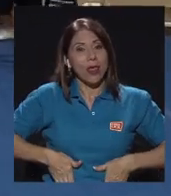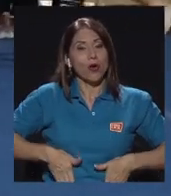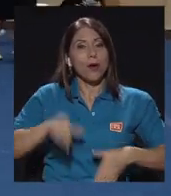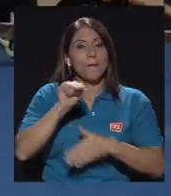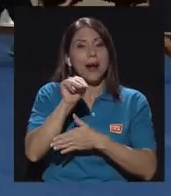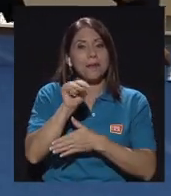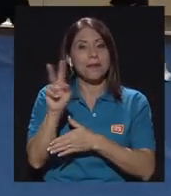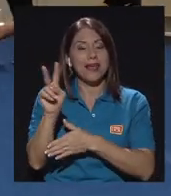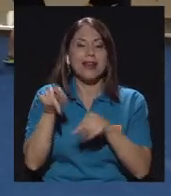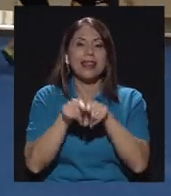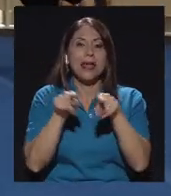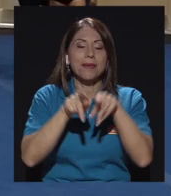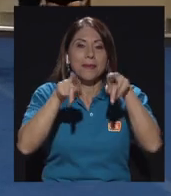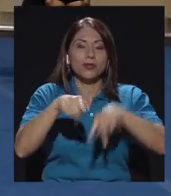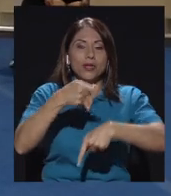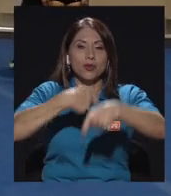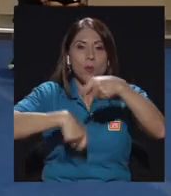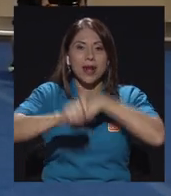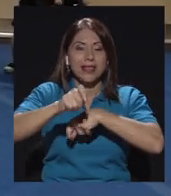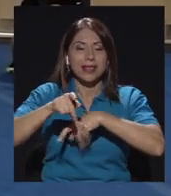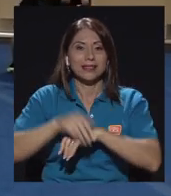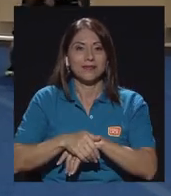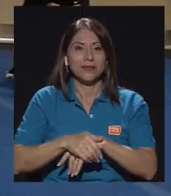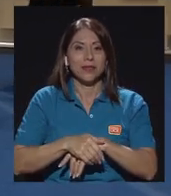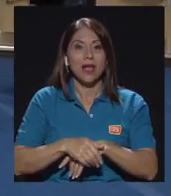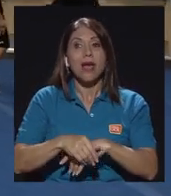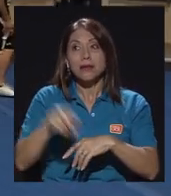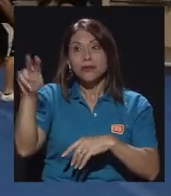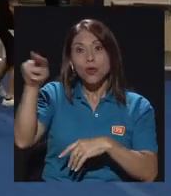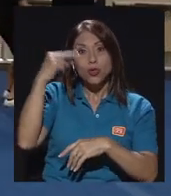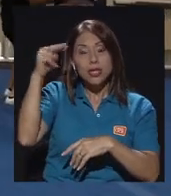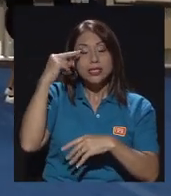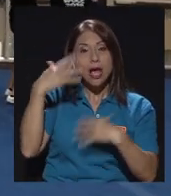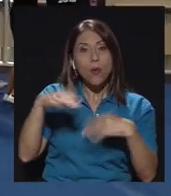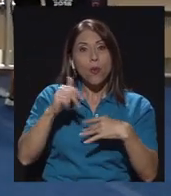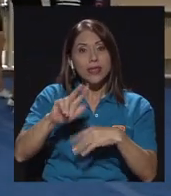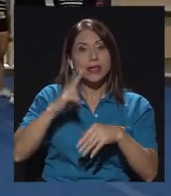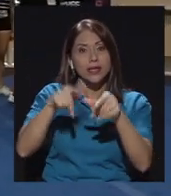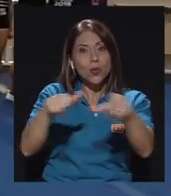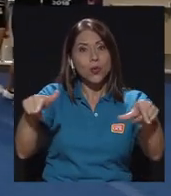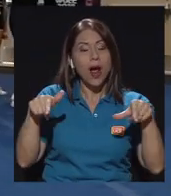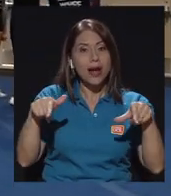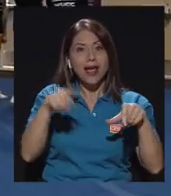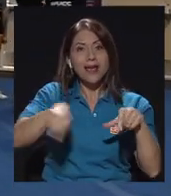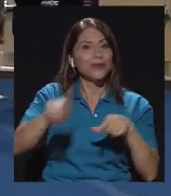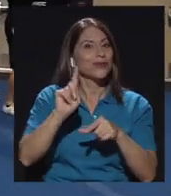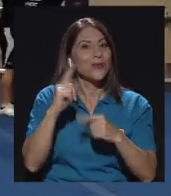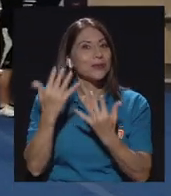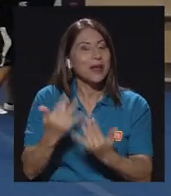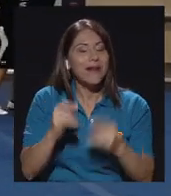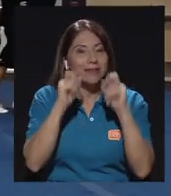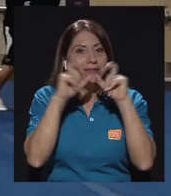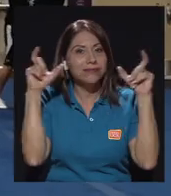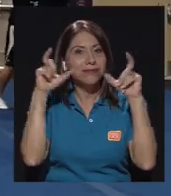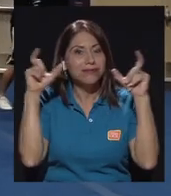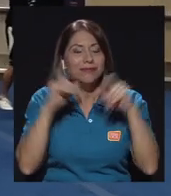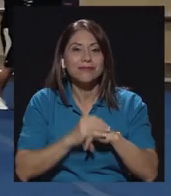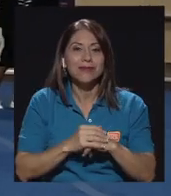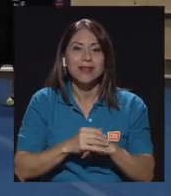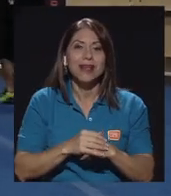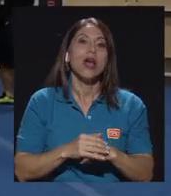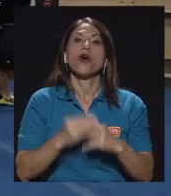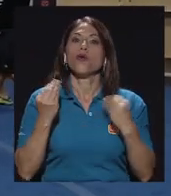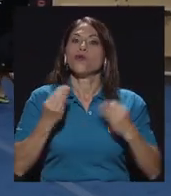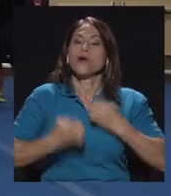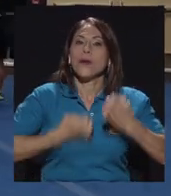los suplentes. Recibir la noticia de obtener el tercer lugar fue una sorpresa que no esperaban. Fue súper emocionante y